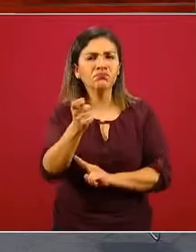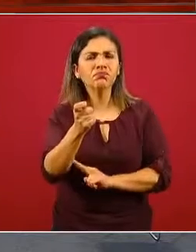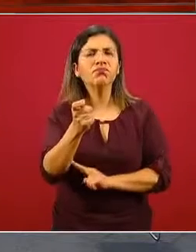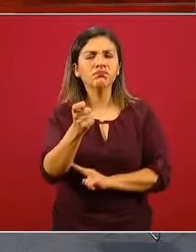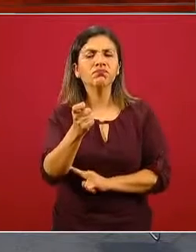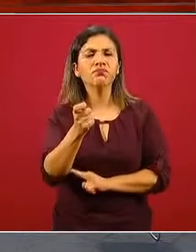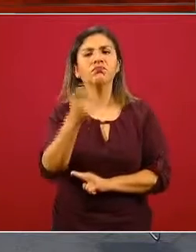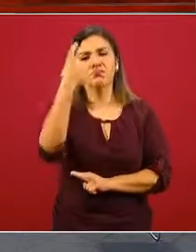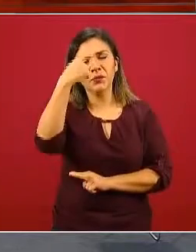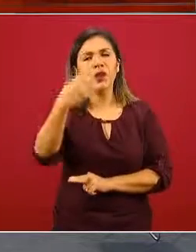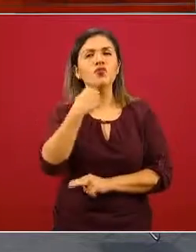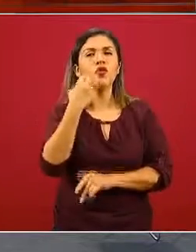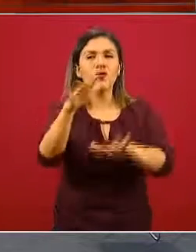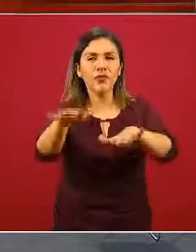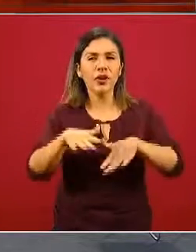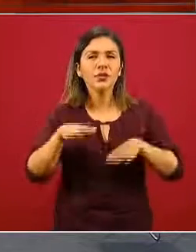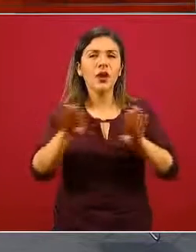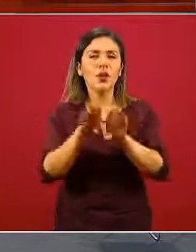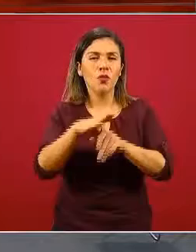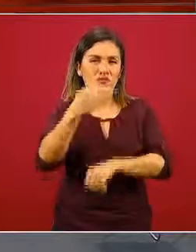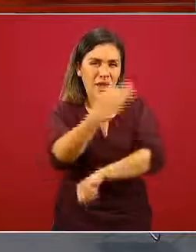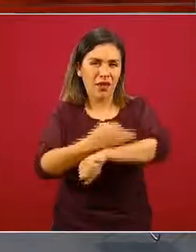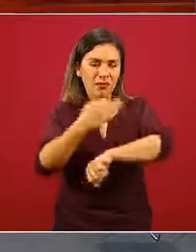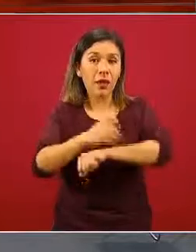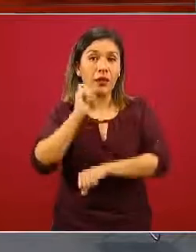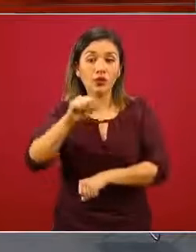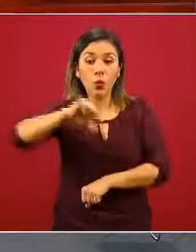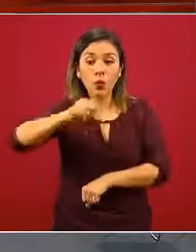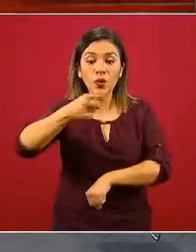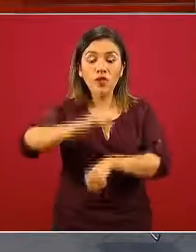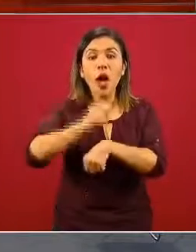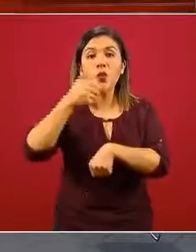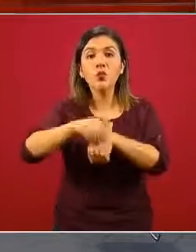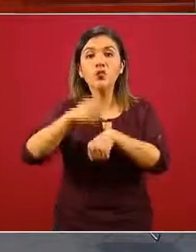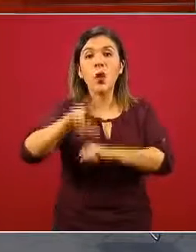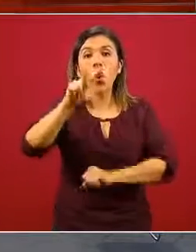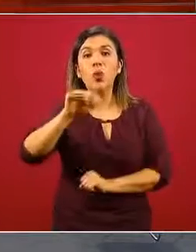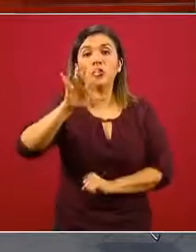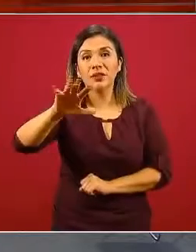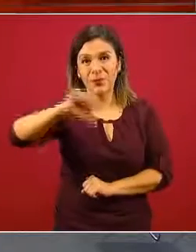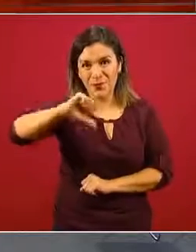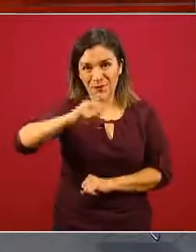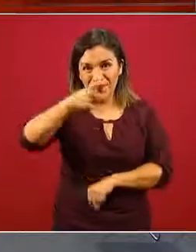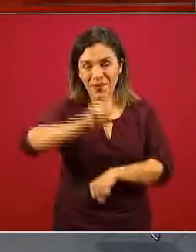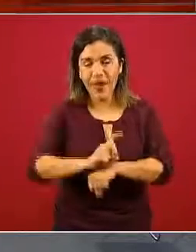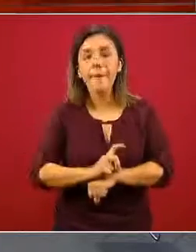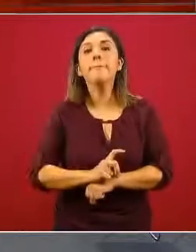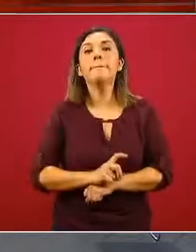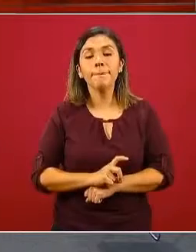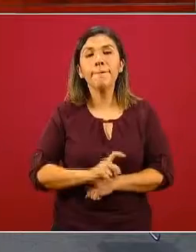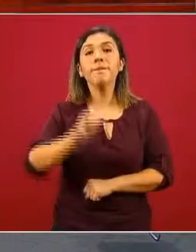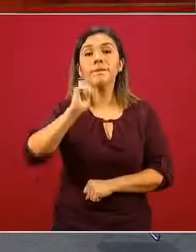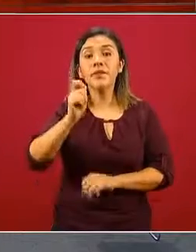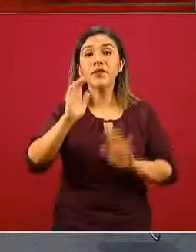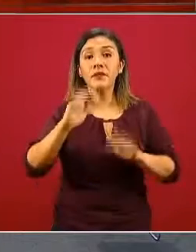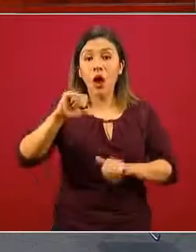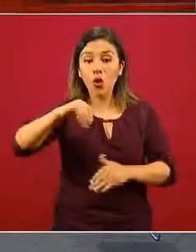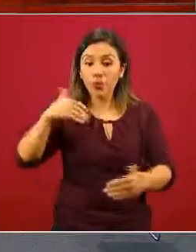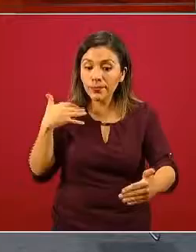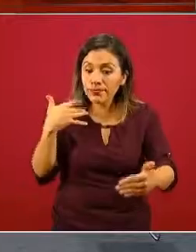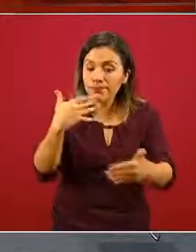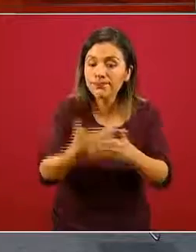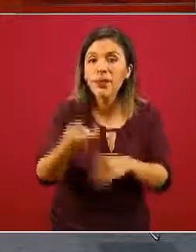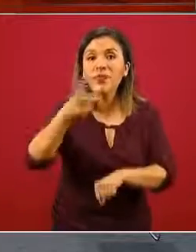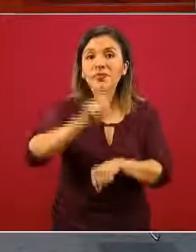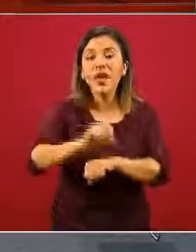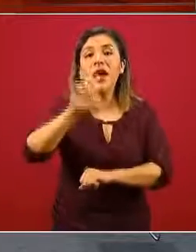nuestra conferencia vespertina número 85, la que tenemos el día de hoy, y estamos cumpliendo ya el